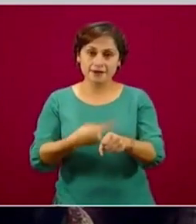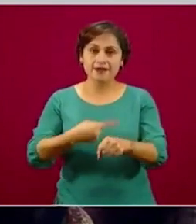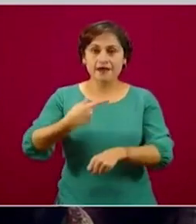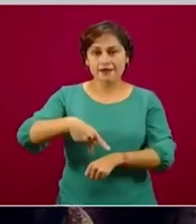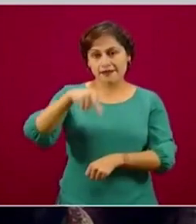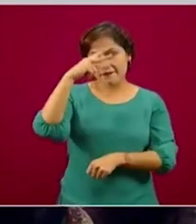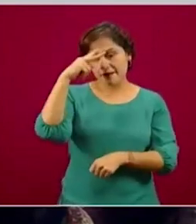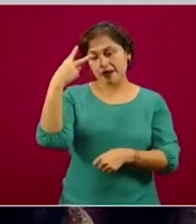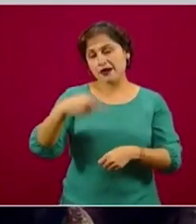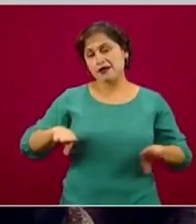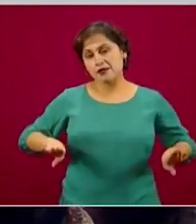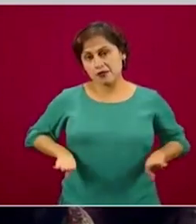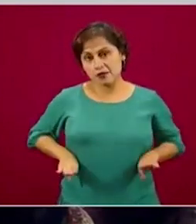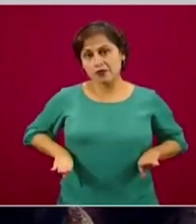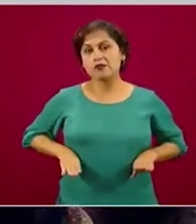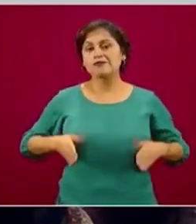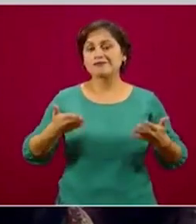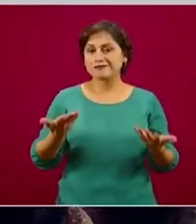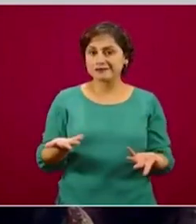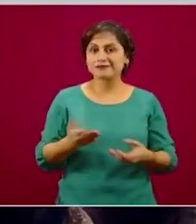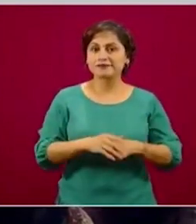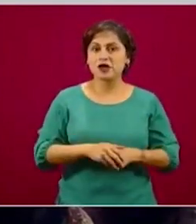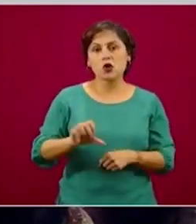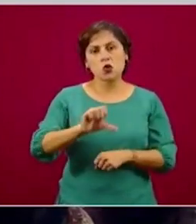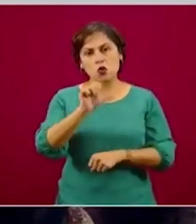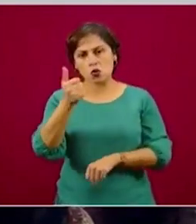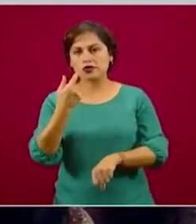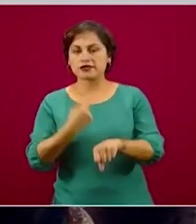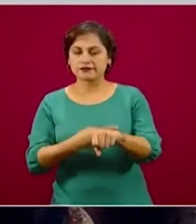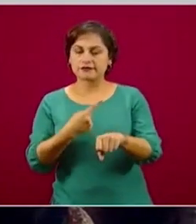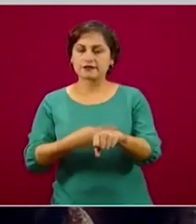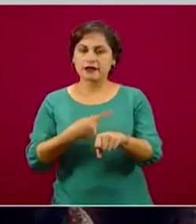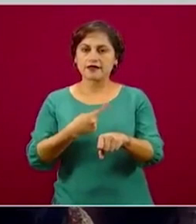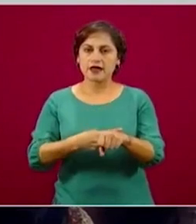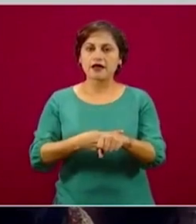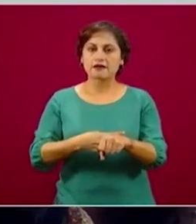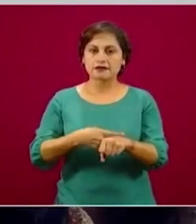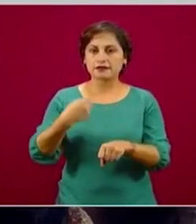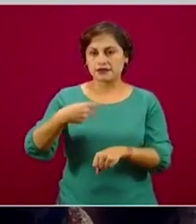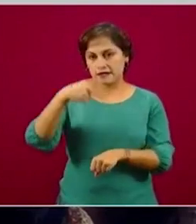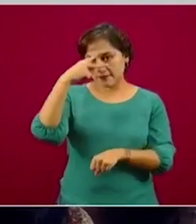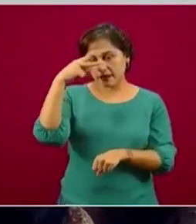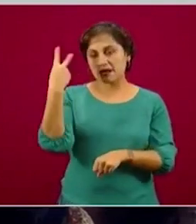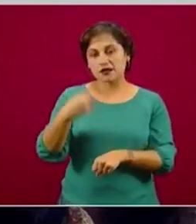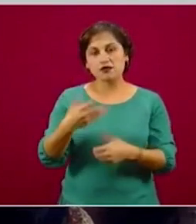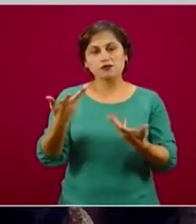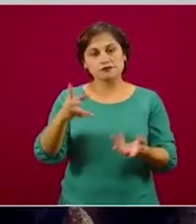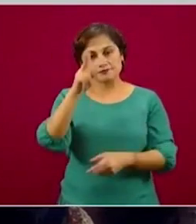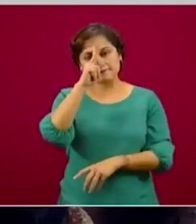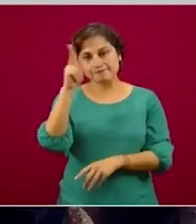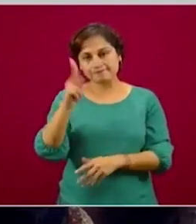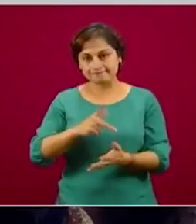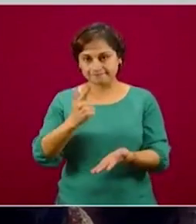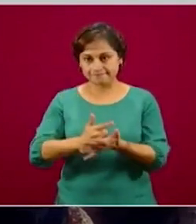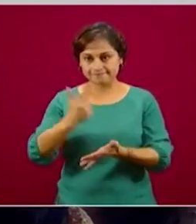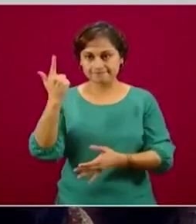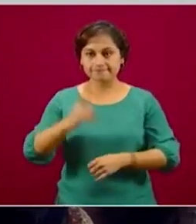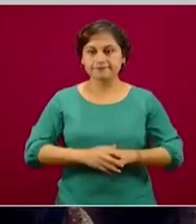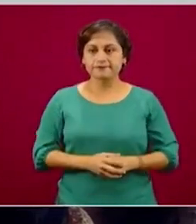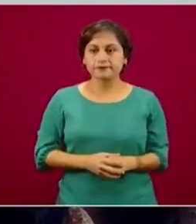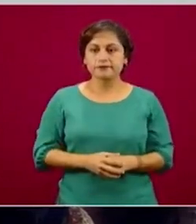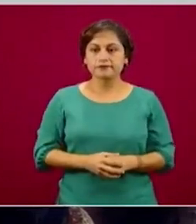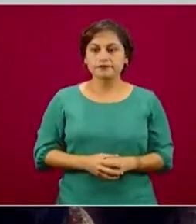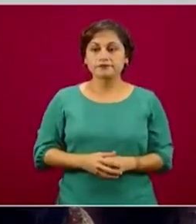enfermedad condicionante de múltiples otras enfermedades que han contribuido a este problema 172